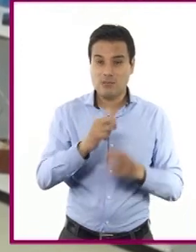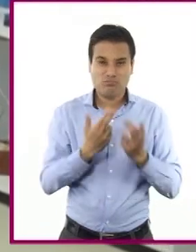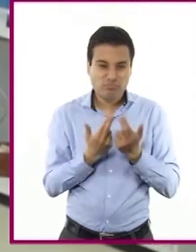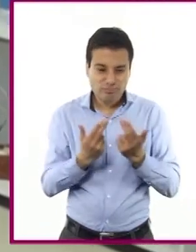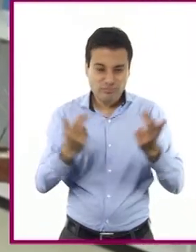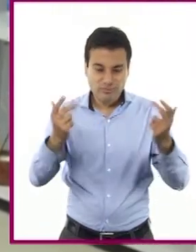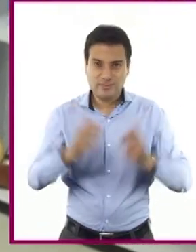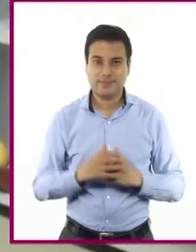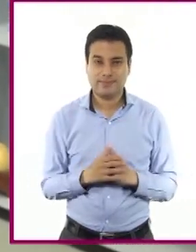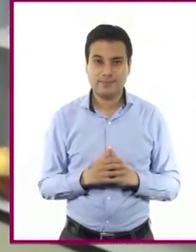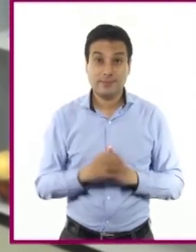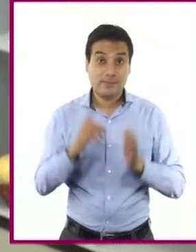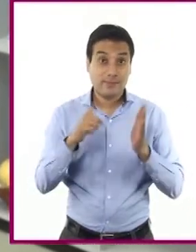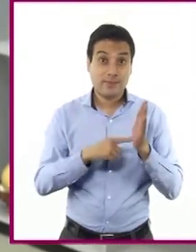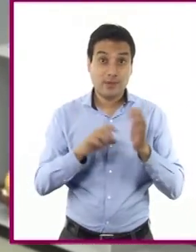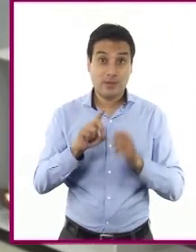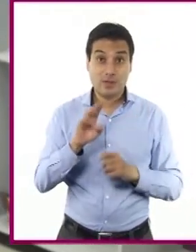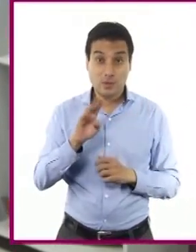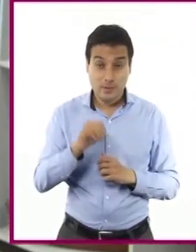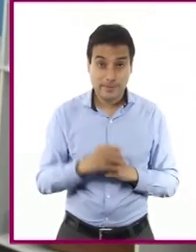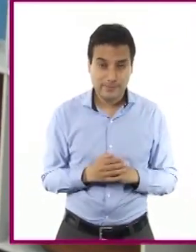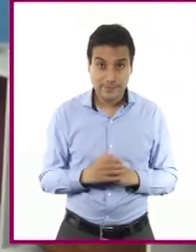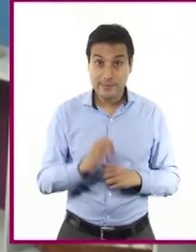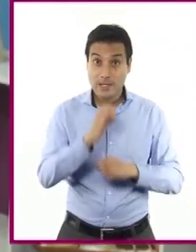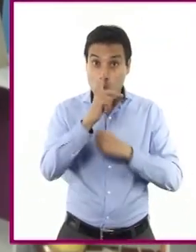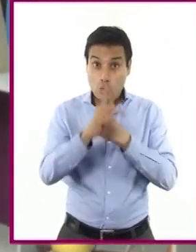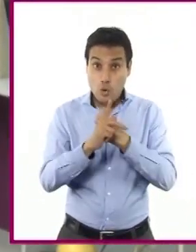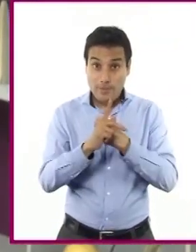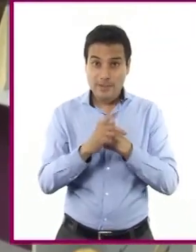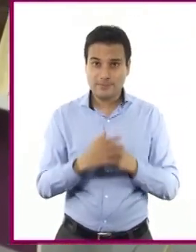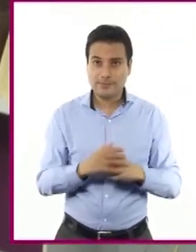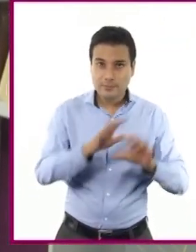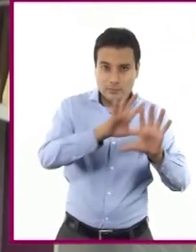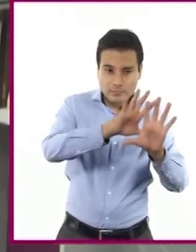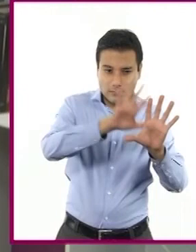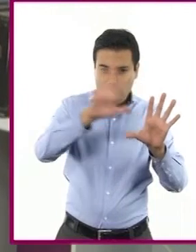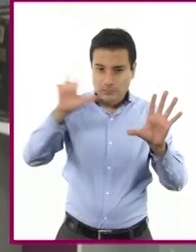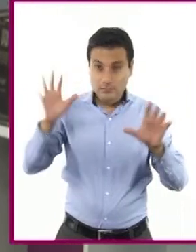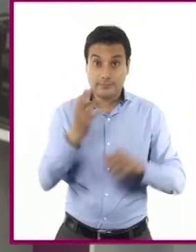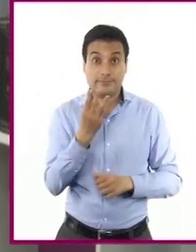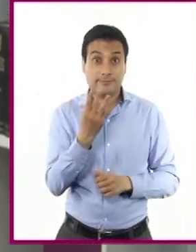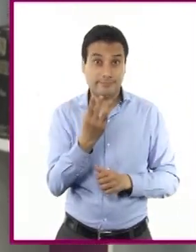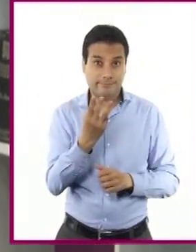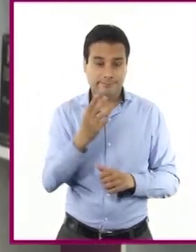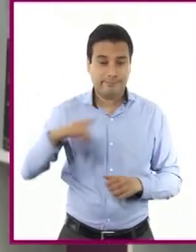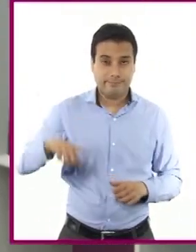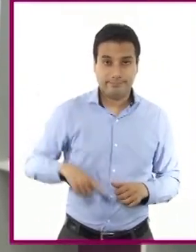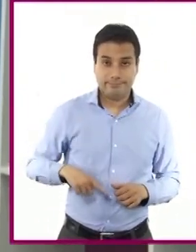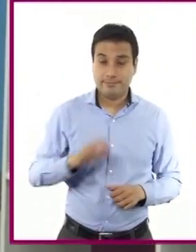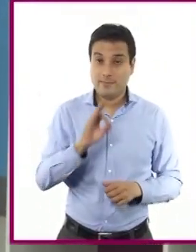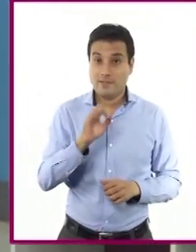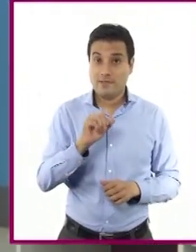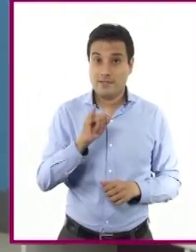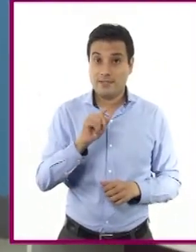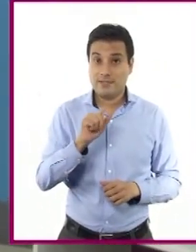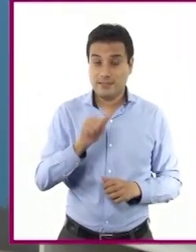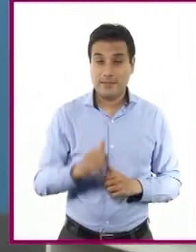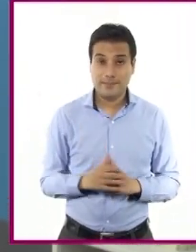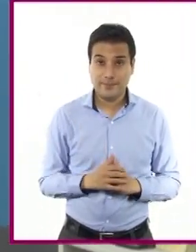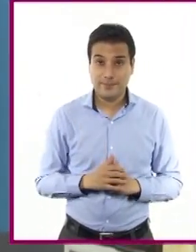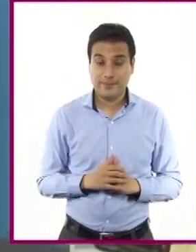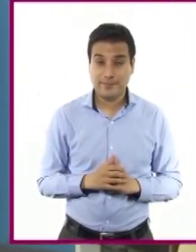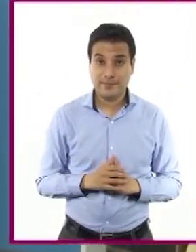Para 1939, el mapa de Europa configuraba 3 regímenes fascistas, 2 de los cuales presentaban